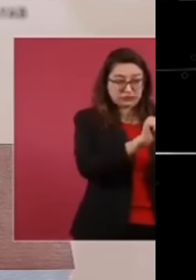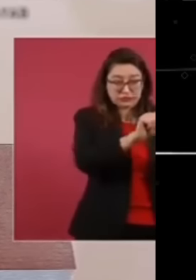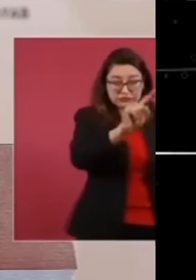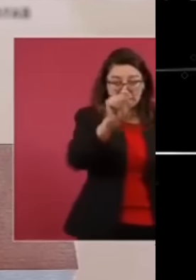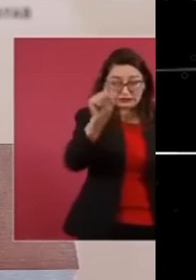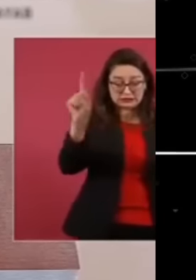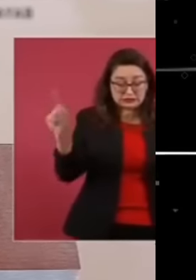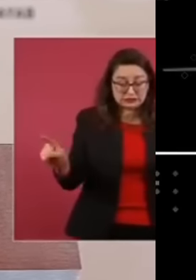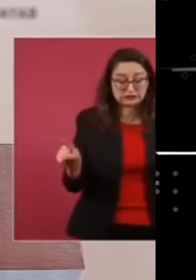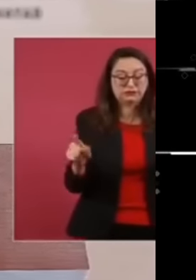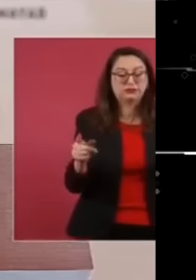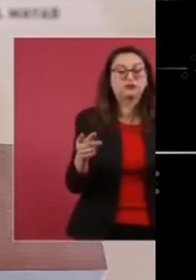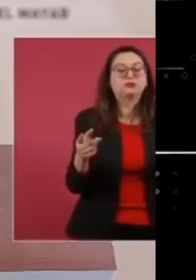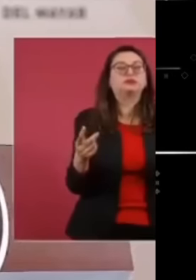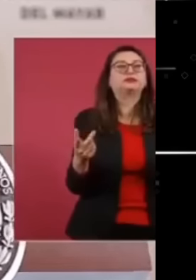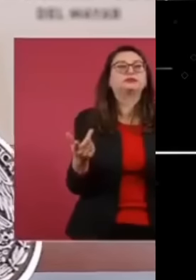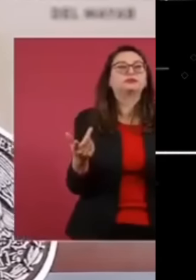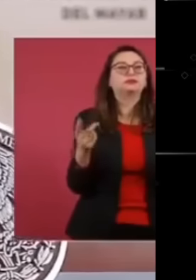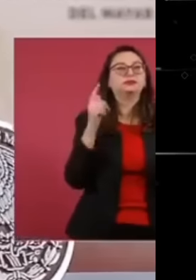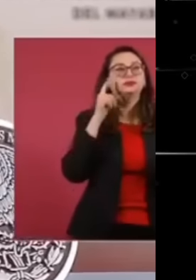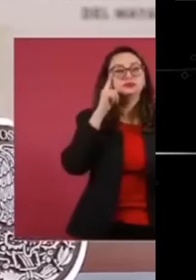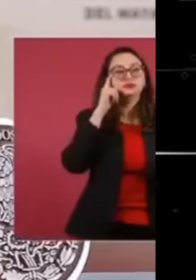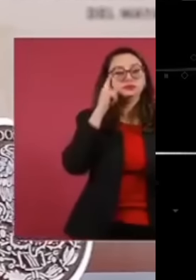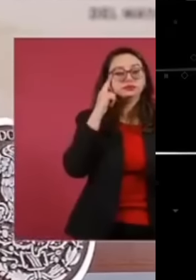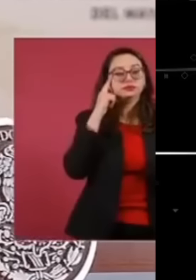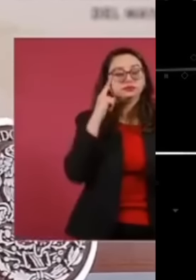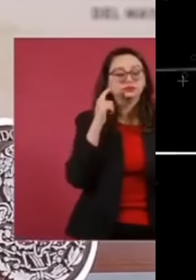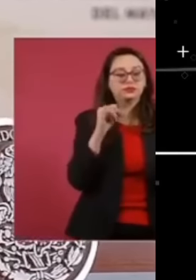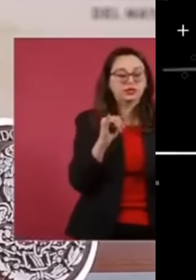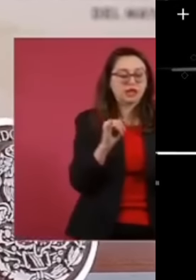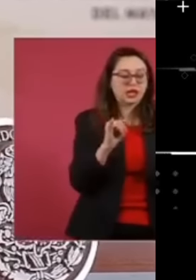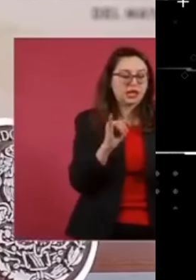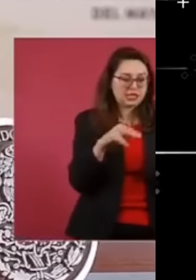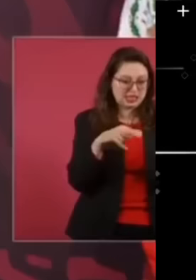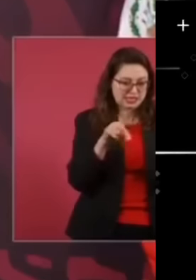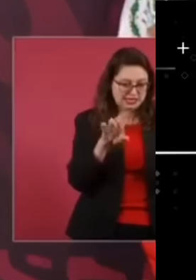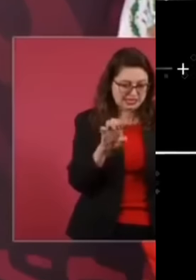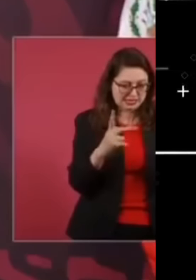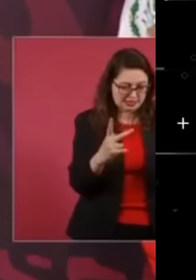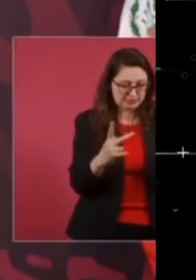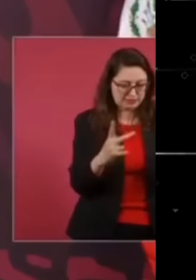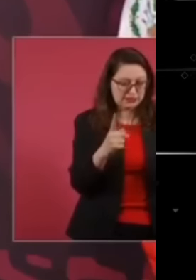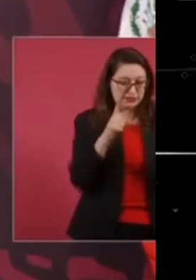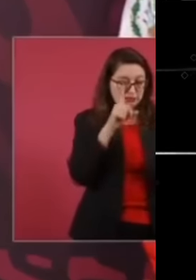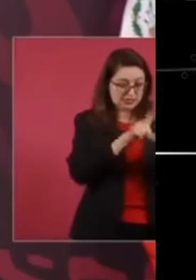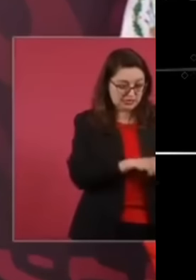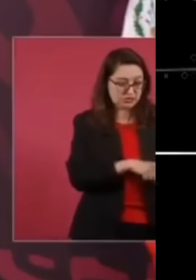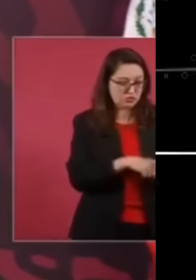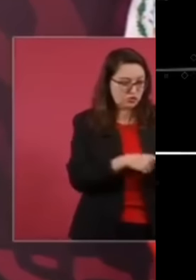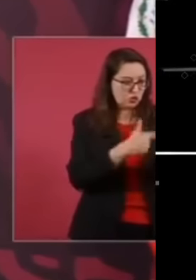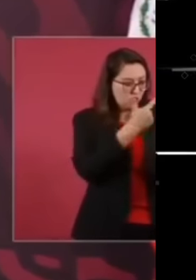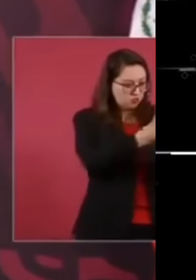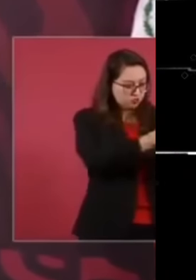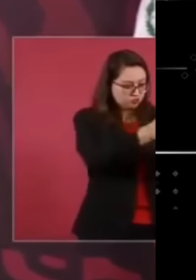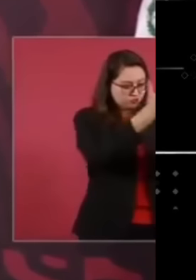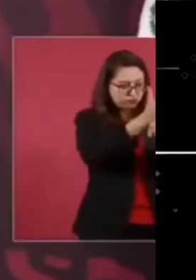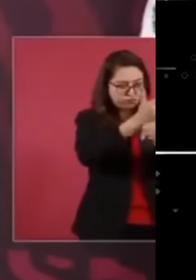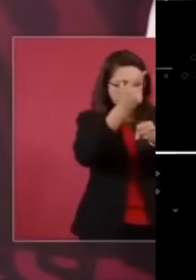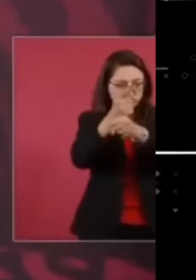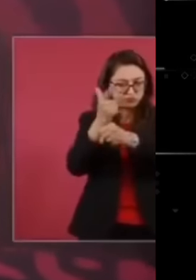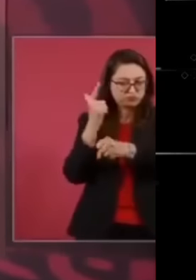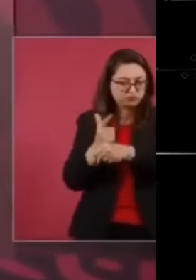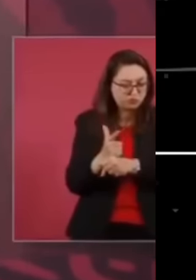confisque lo que es el Instituto para devolverle al pueblo lo robado el 75 por